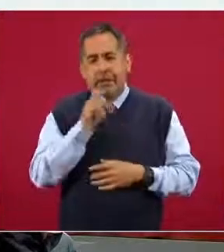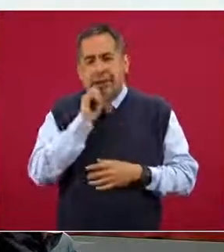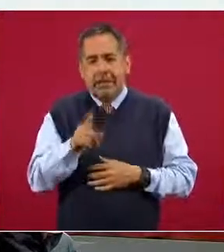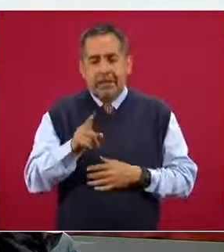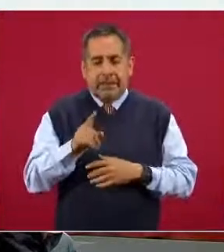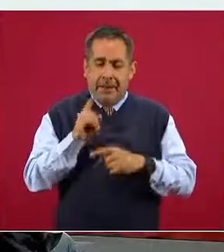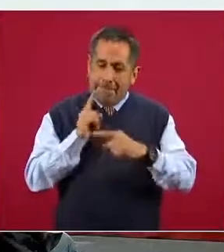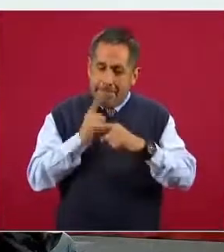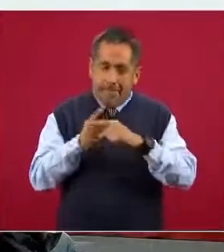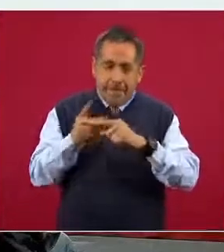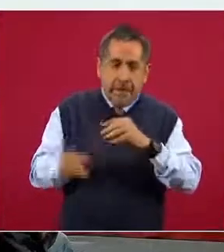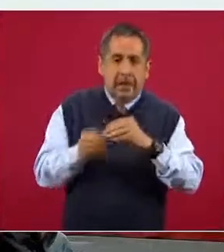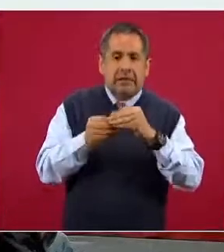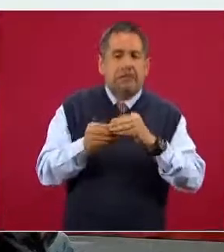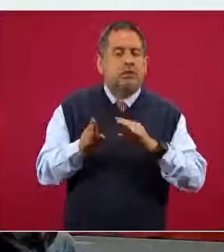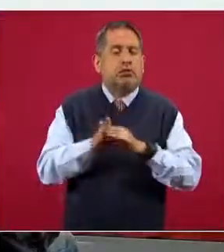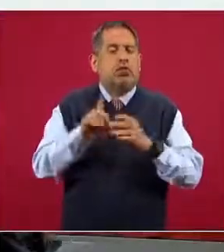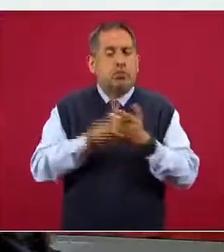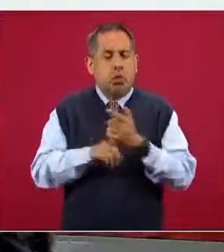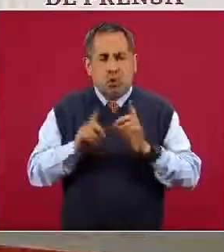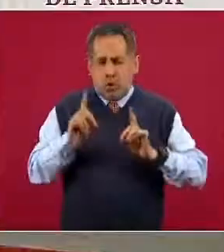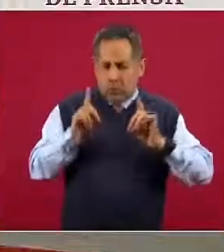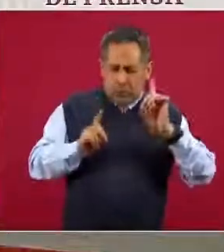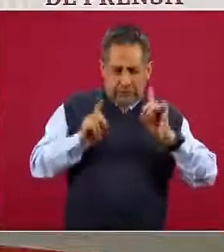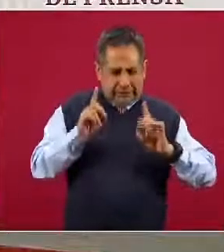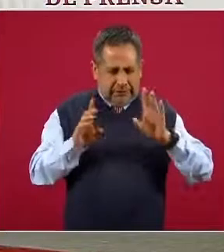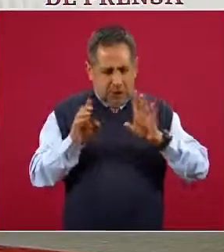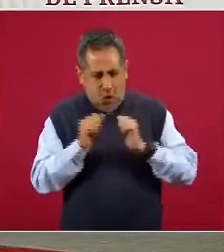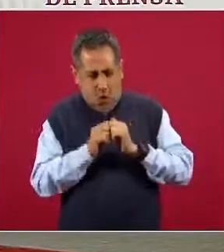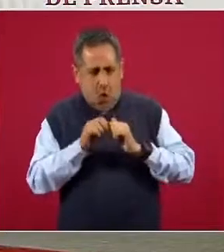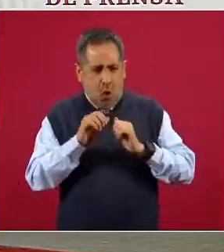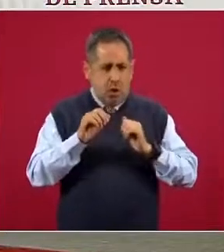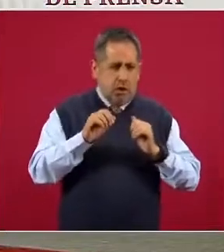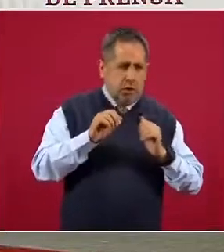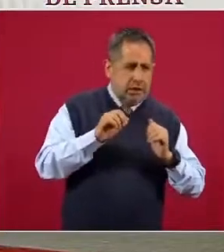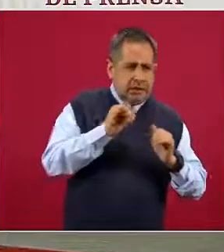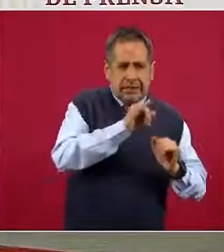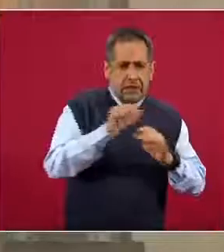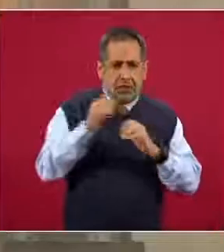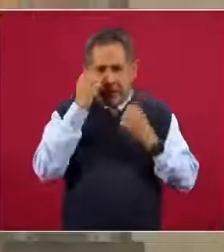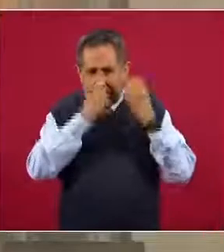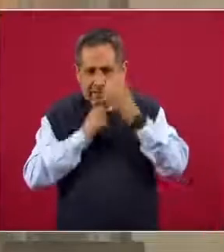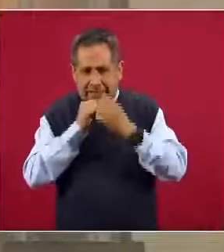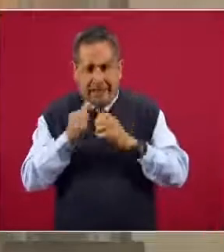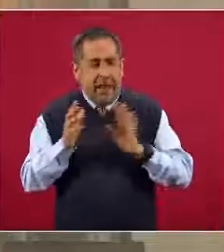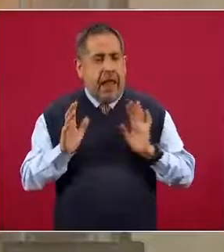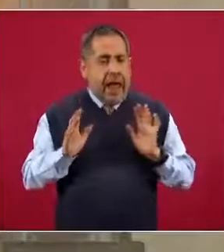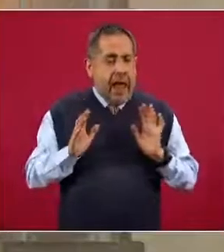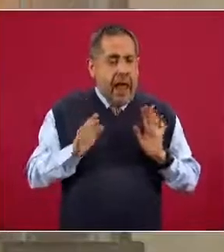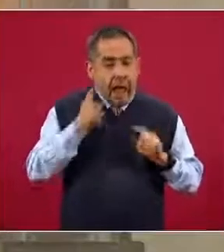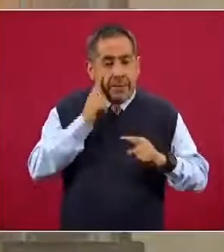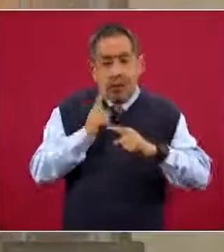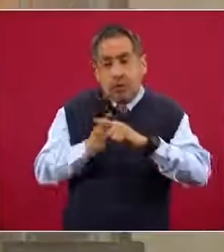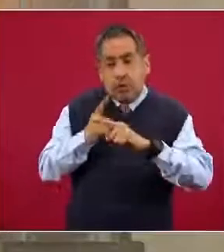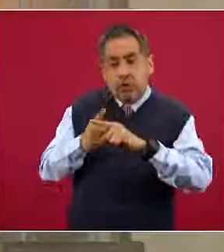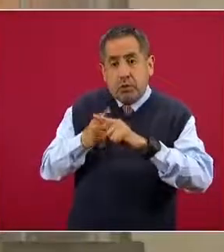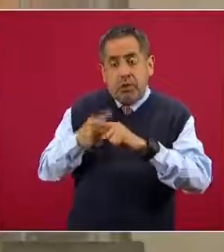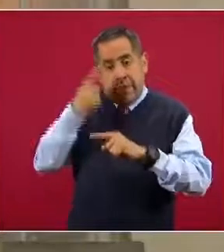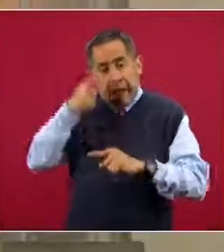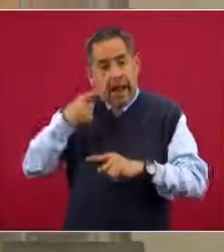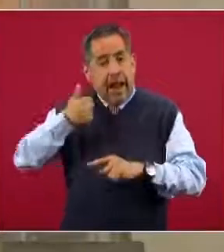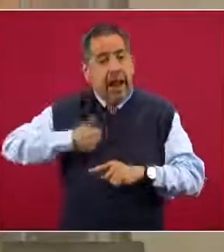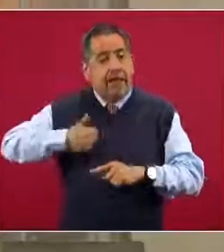le sumamos todos aquellos casos sospechosos con o sin muestra que por el porcentaje de positividad para cada